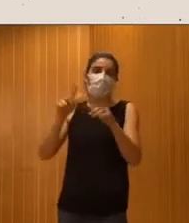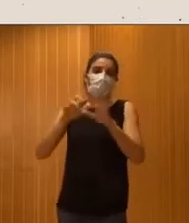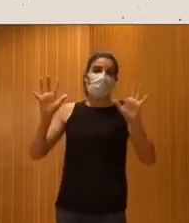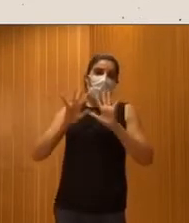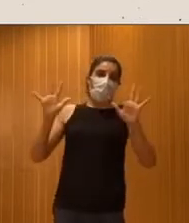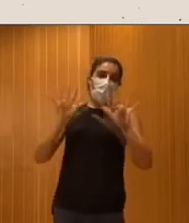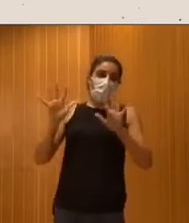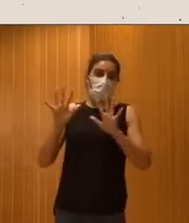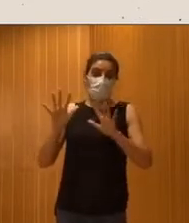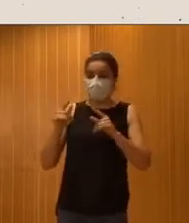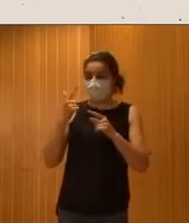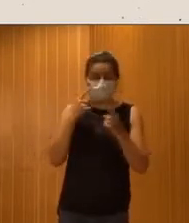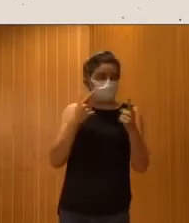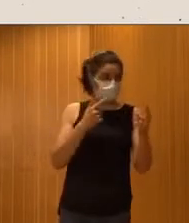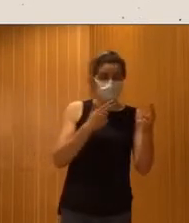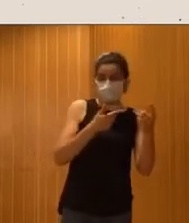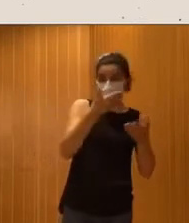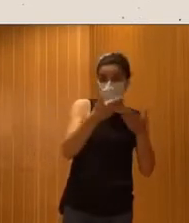por un trombo por cada